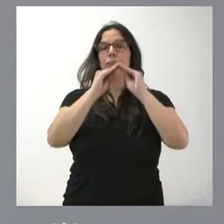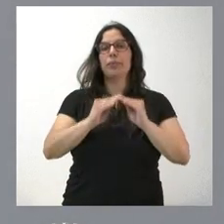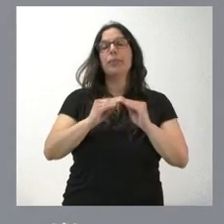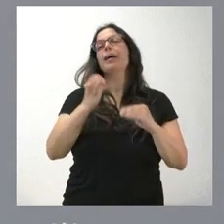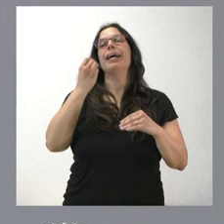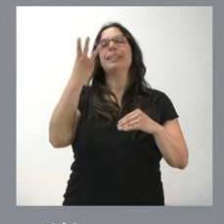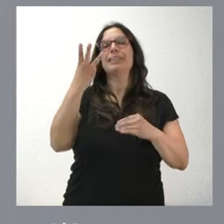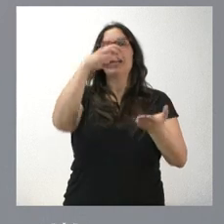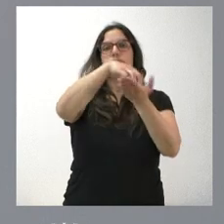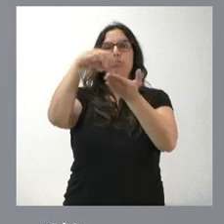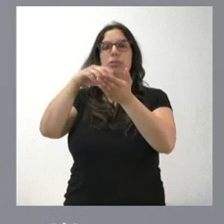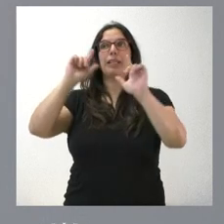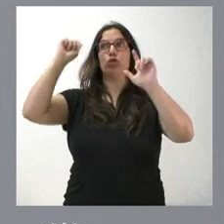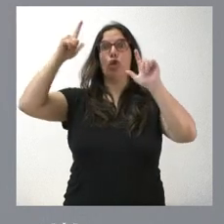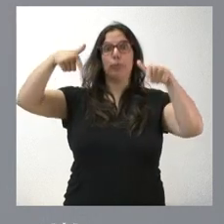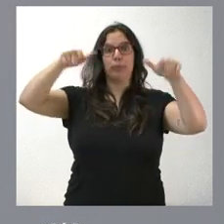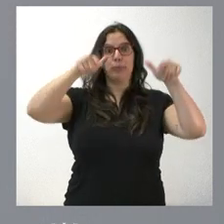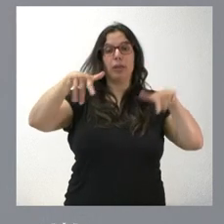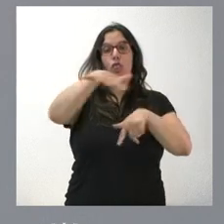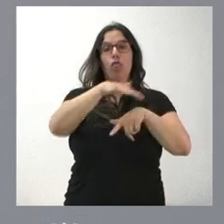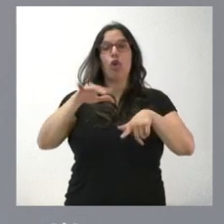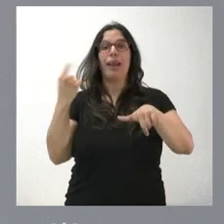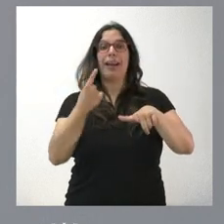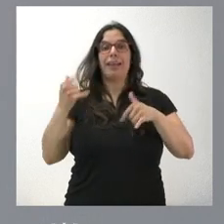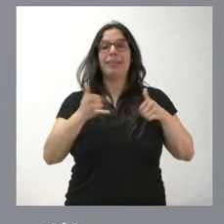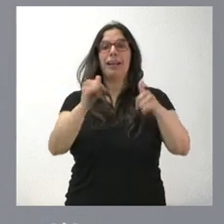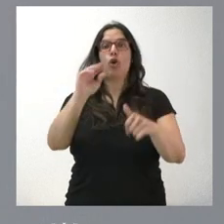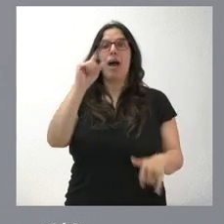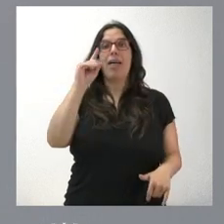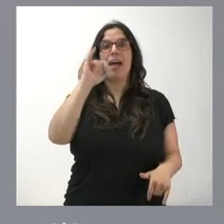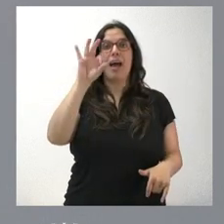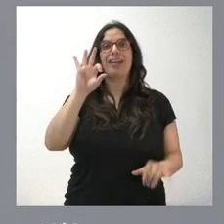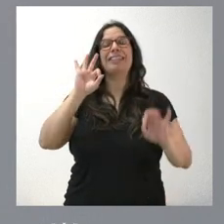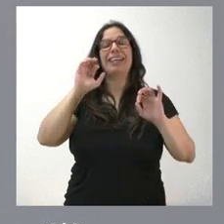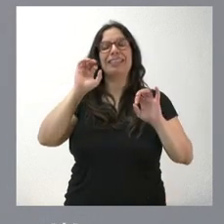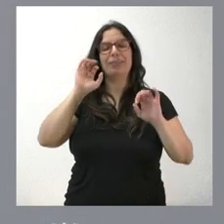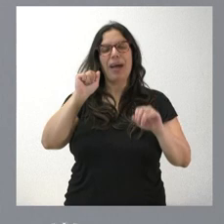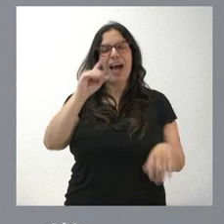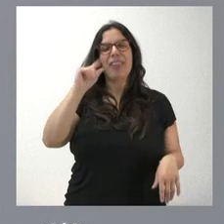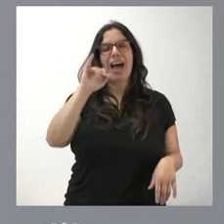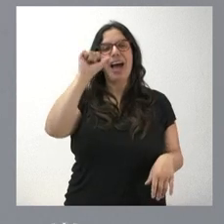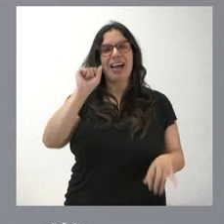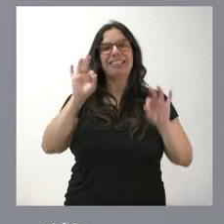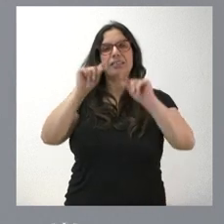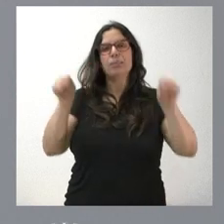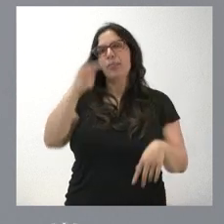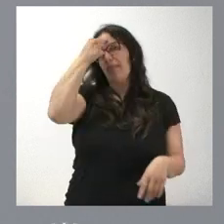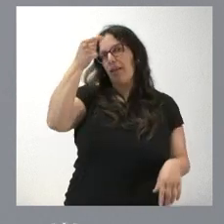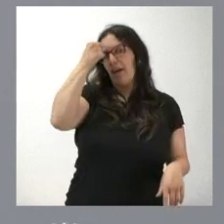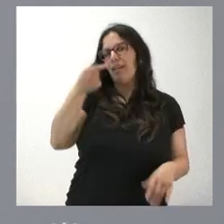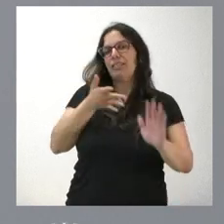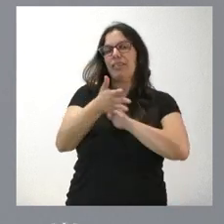plantas fotovoltaicas en la comunidad de regantes del río Adaja, en Ávila. Estamos hablando de una zona que abarca casi